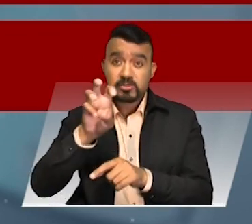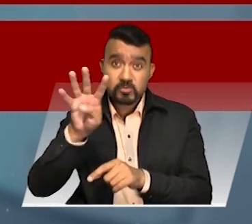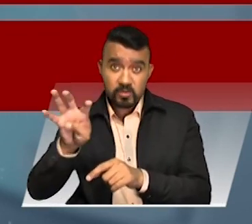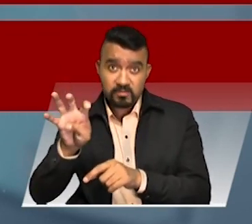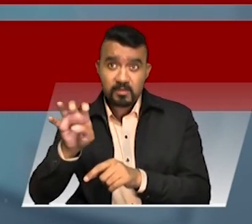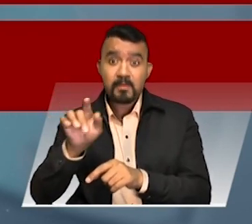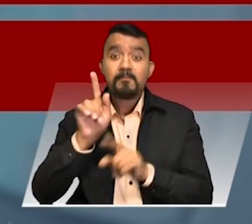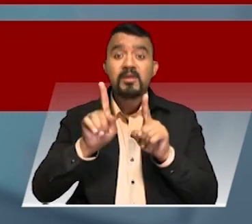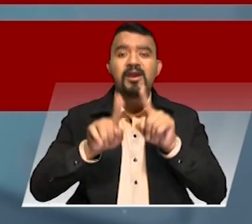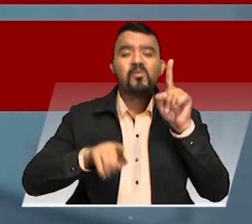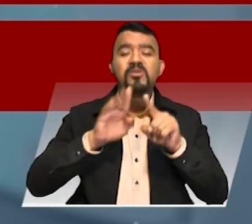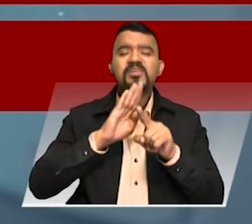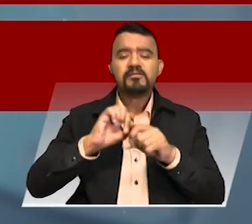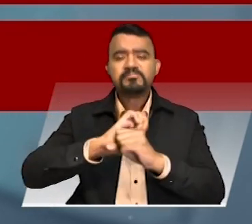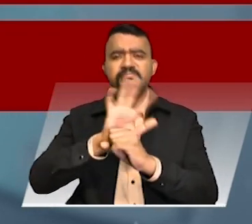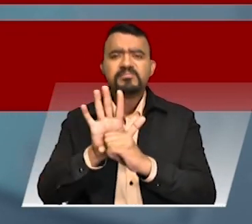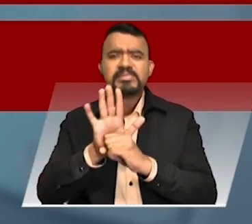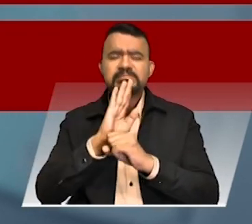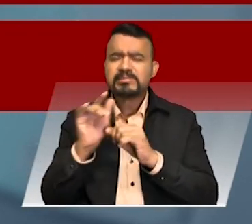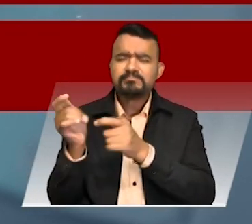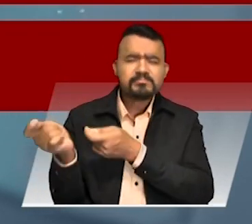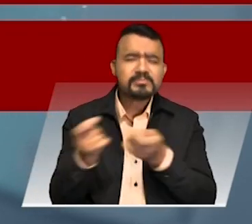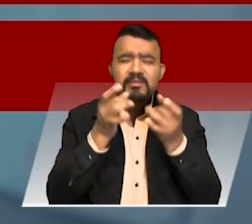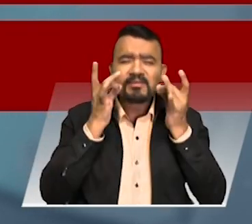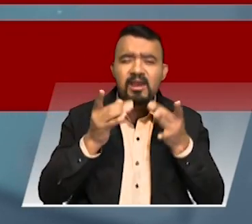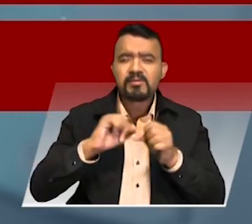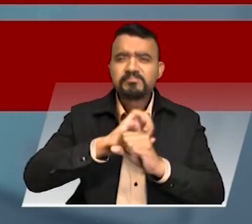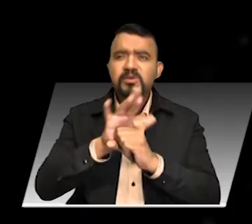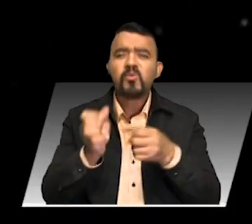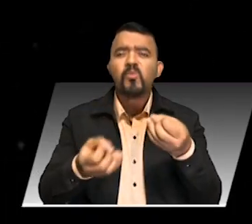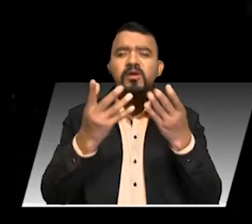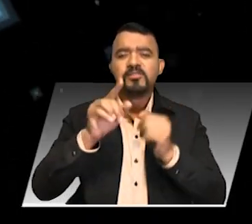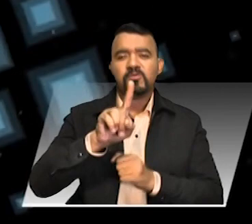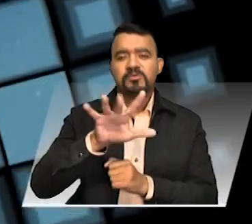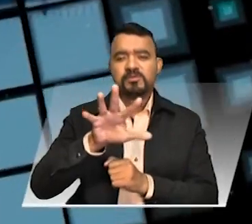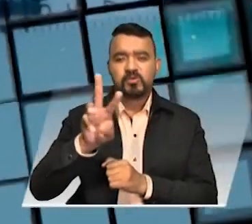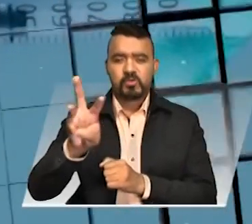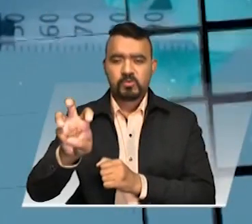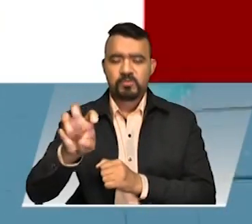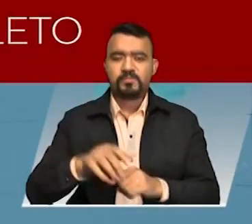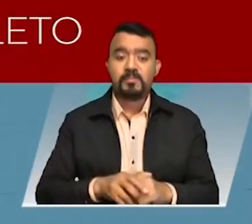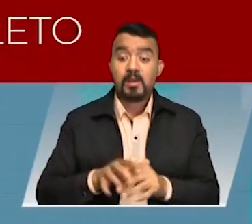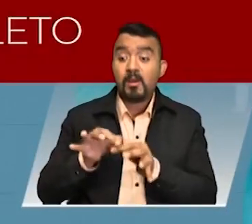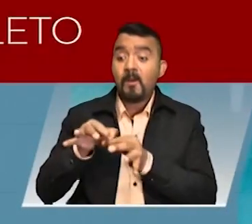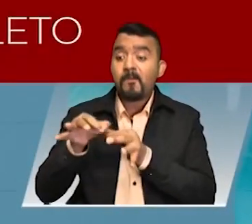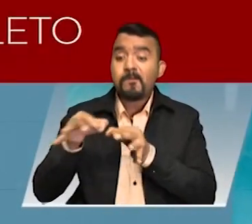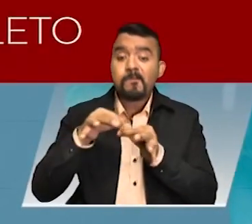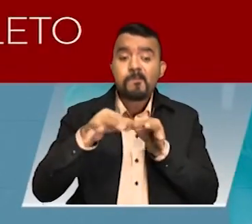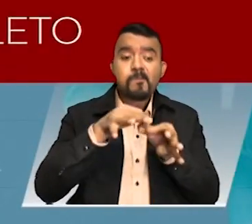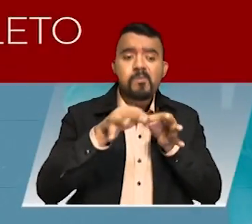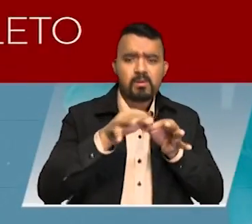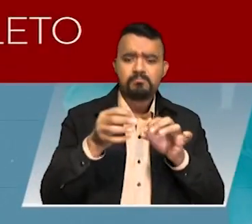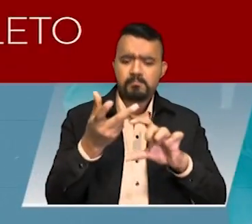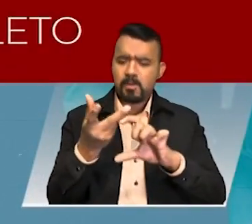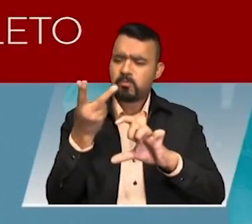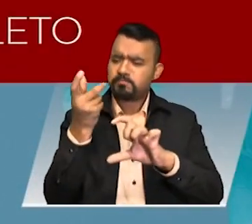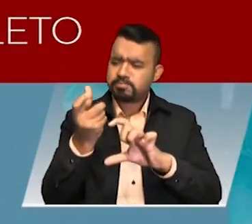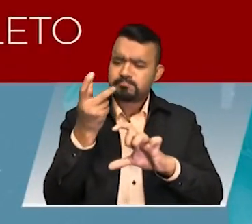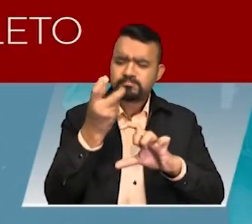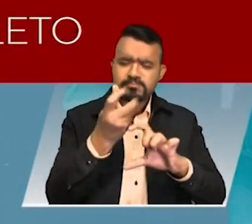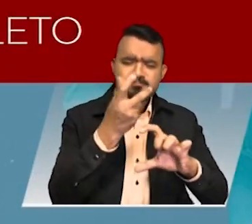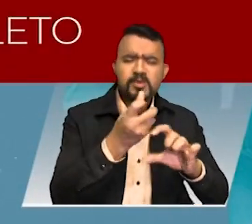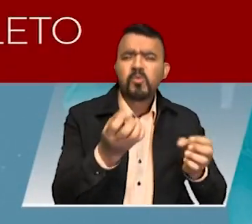solo 158 ingresaron por complicaciones asociadas al COVID-19. En los 125 municipios de Antioquia se han aplicado